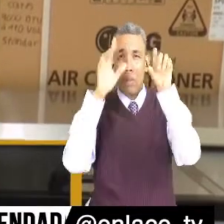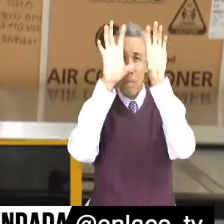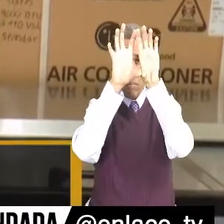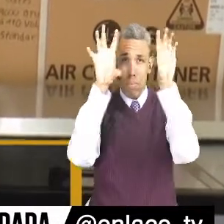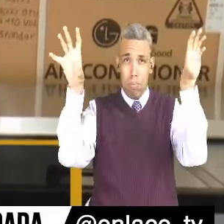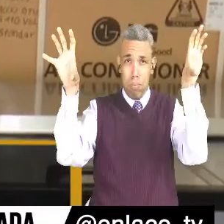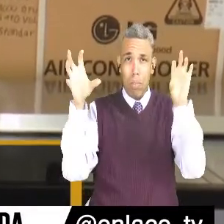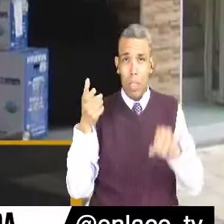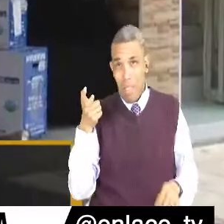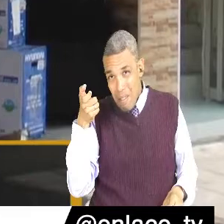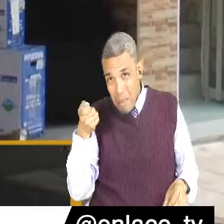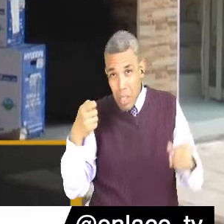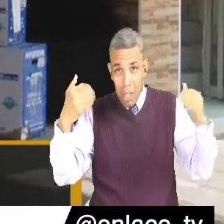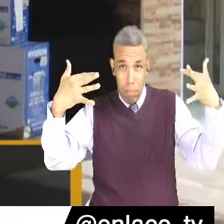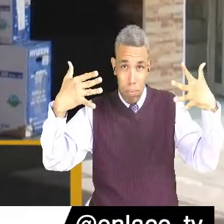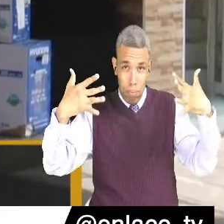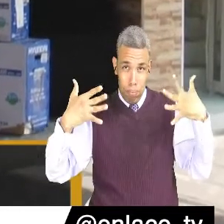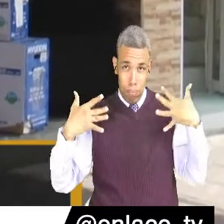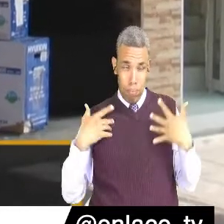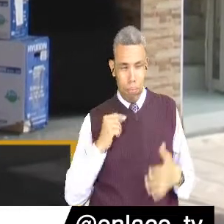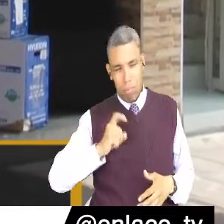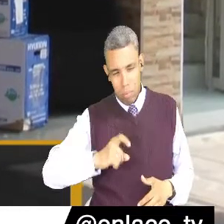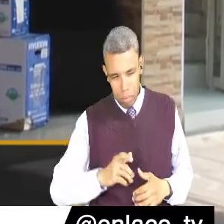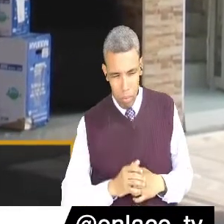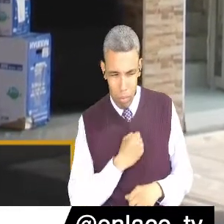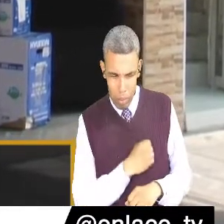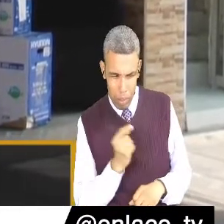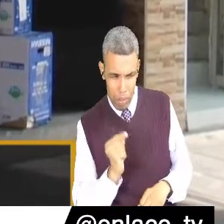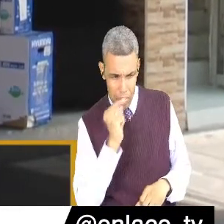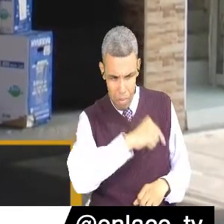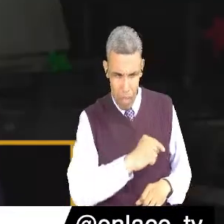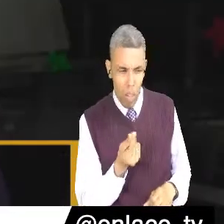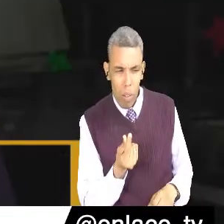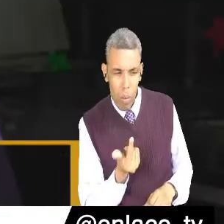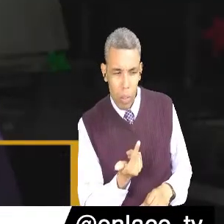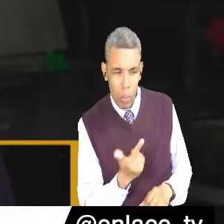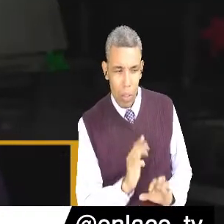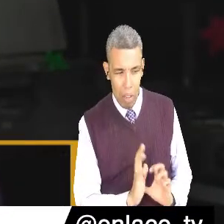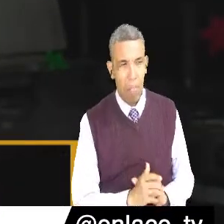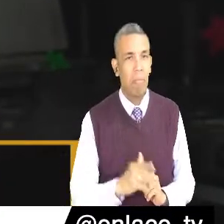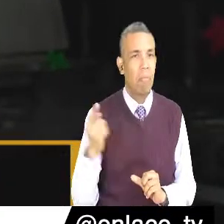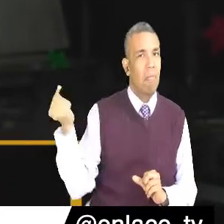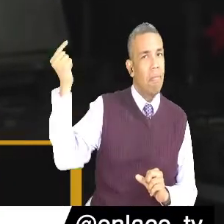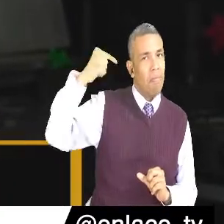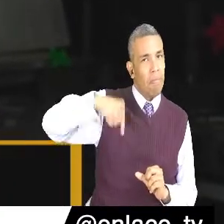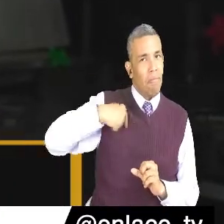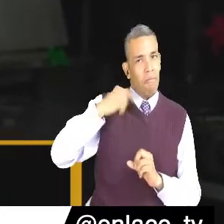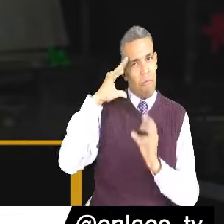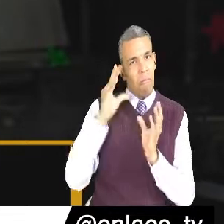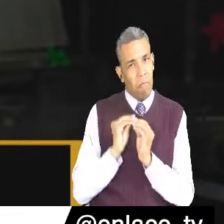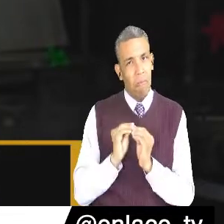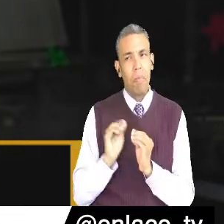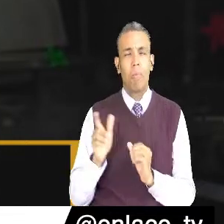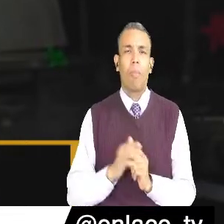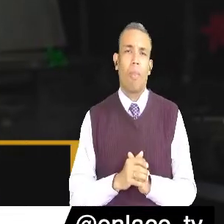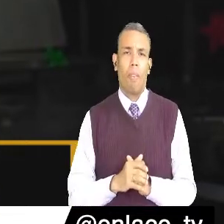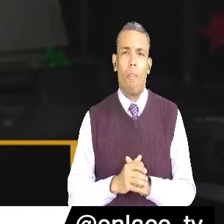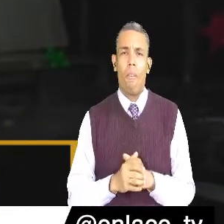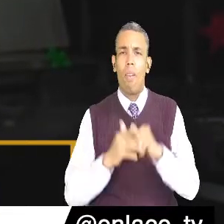emergencia que tenían. Los transportaron hacia Cotras Magdalena y de ahí no se sabe en qué vehículo